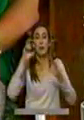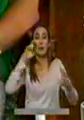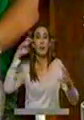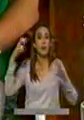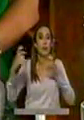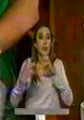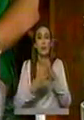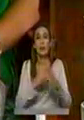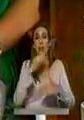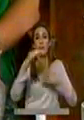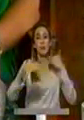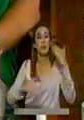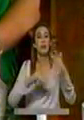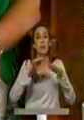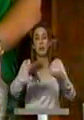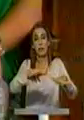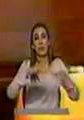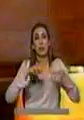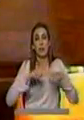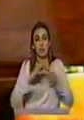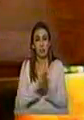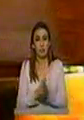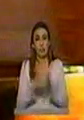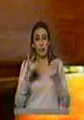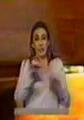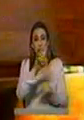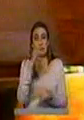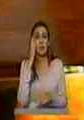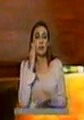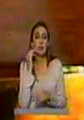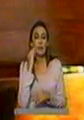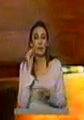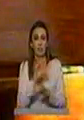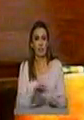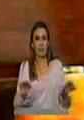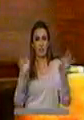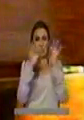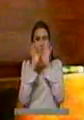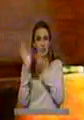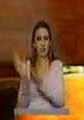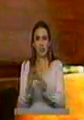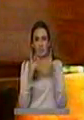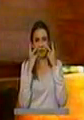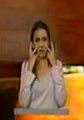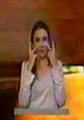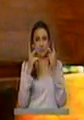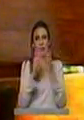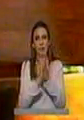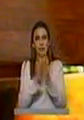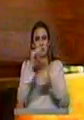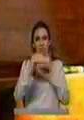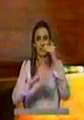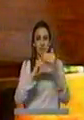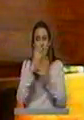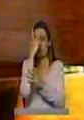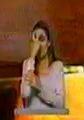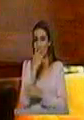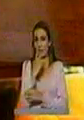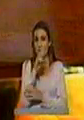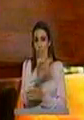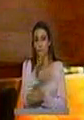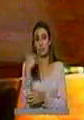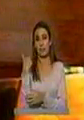turismo agroecológico, por ejemplo. Usted tiene una experiencia muy importante en una en un hotel que usted